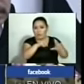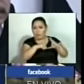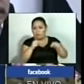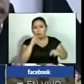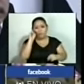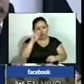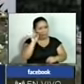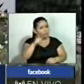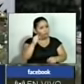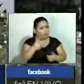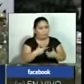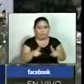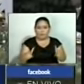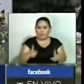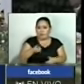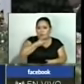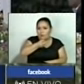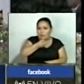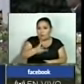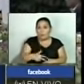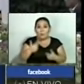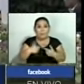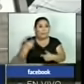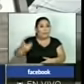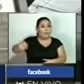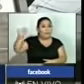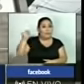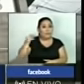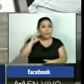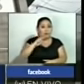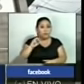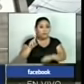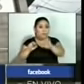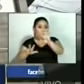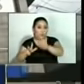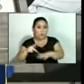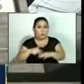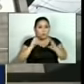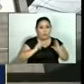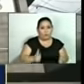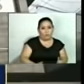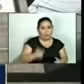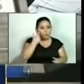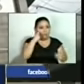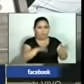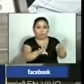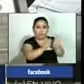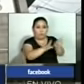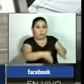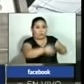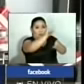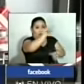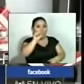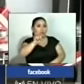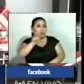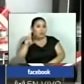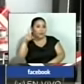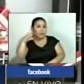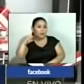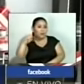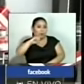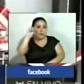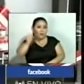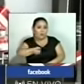la libertad de prensa. No obstante, en 2018, su administración confiscó el canal de televisión 100% Noticias y el